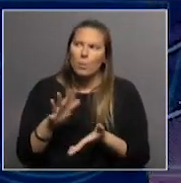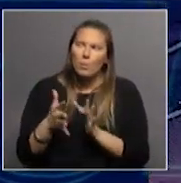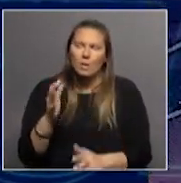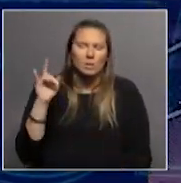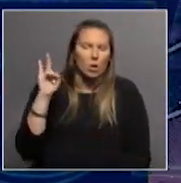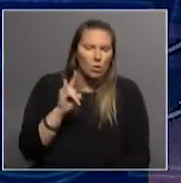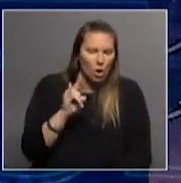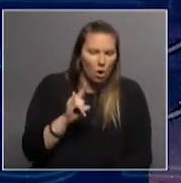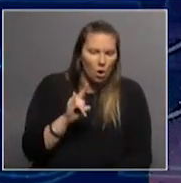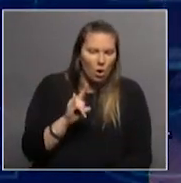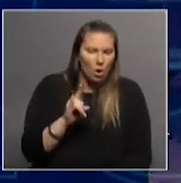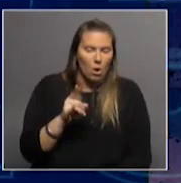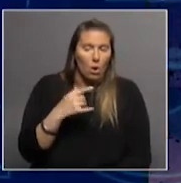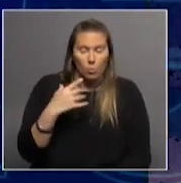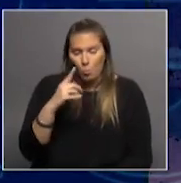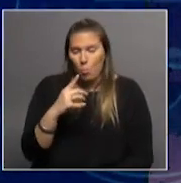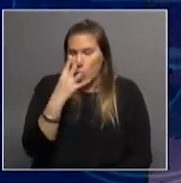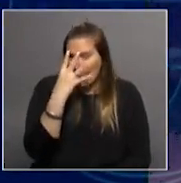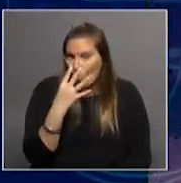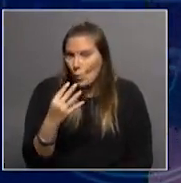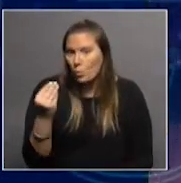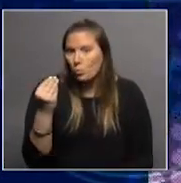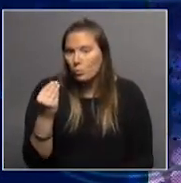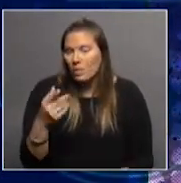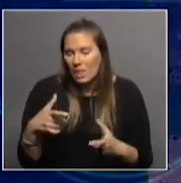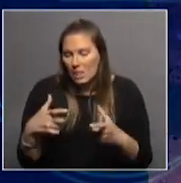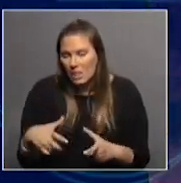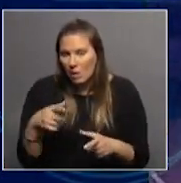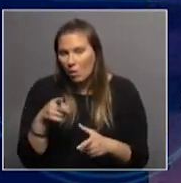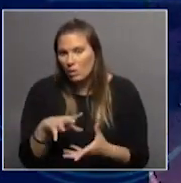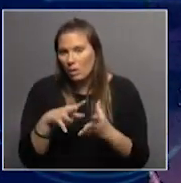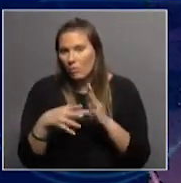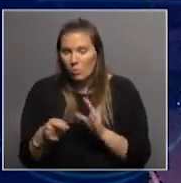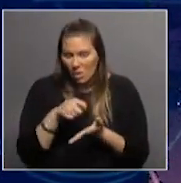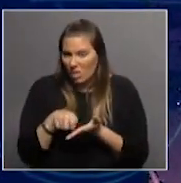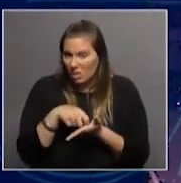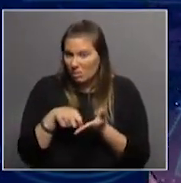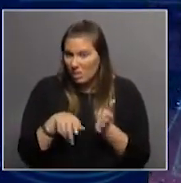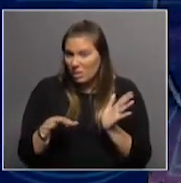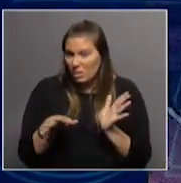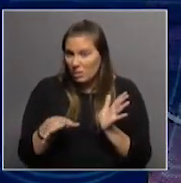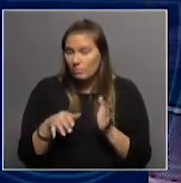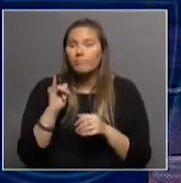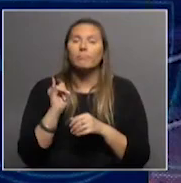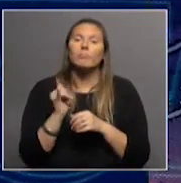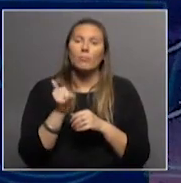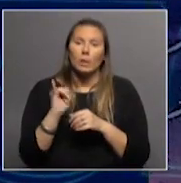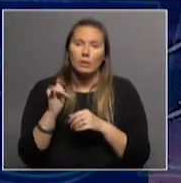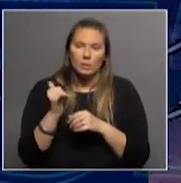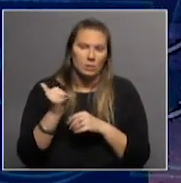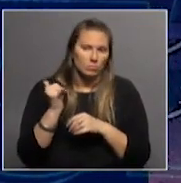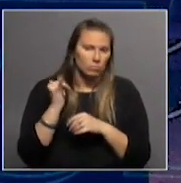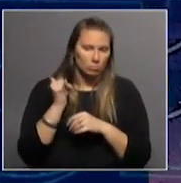este se fue llevando en ese disco para componer desde ese lugar mira sí sin